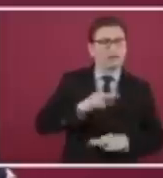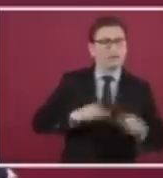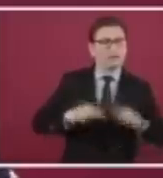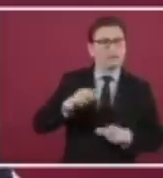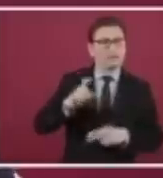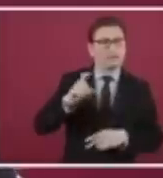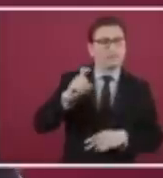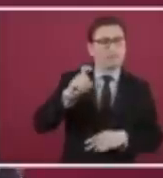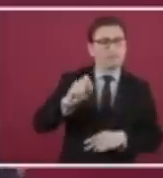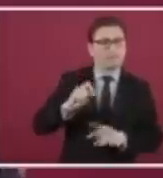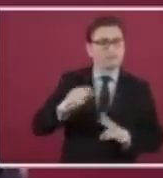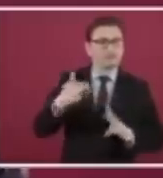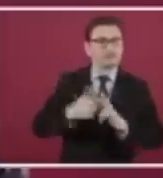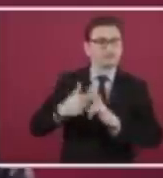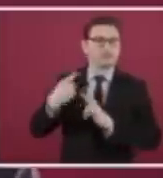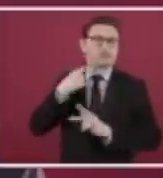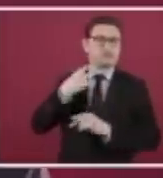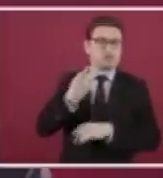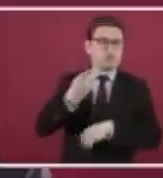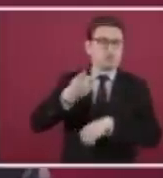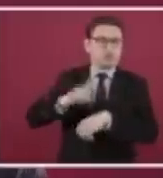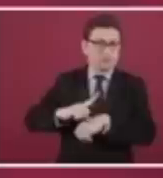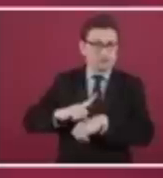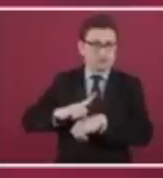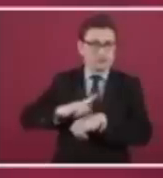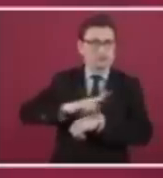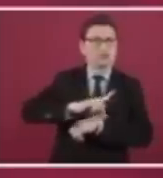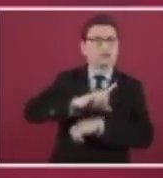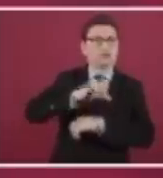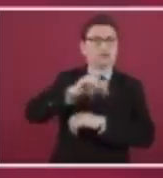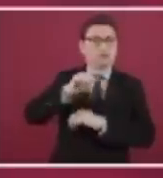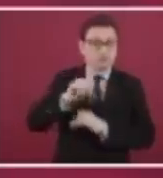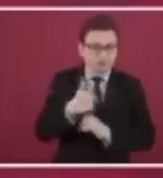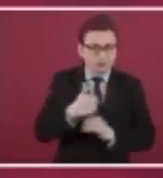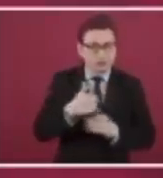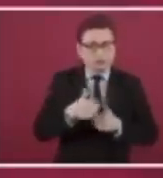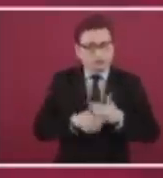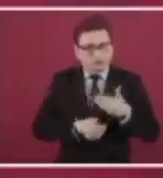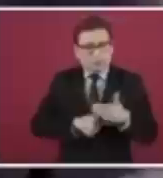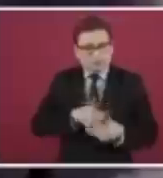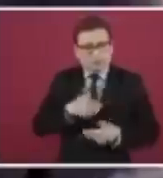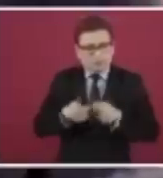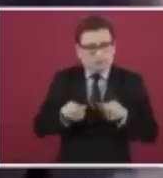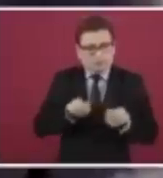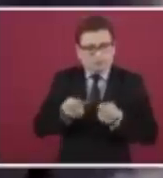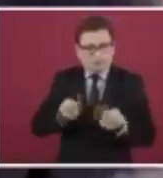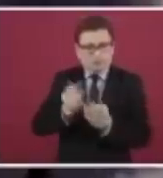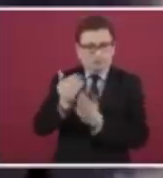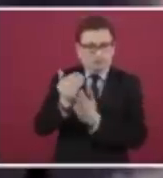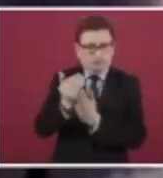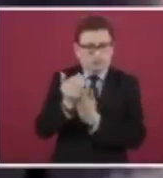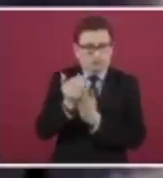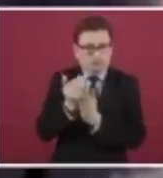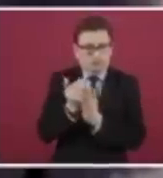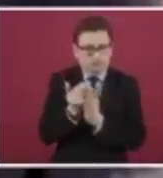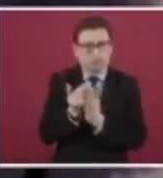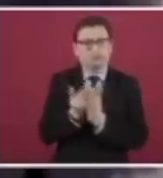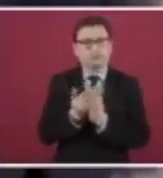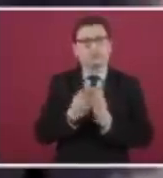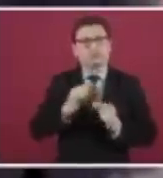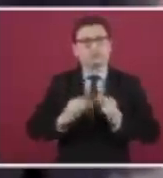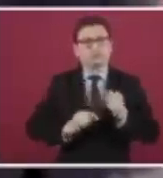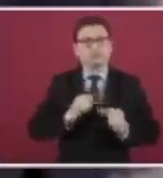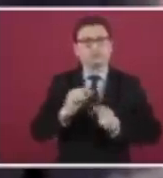en un día. Y luego empezamos a reducir el